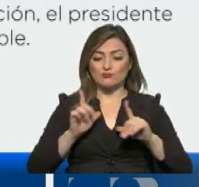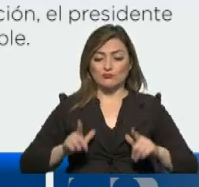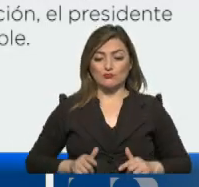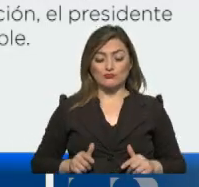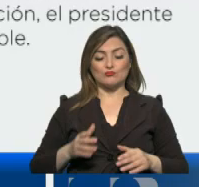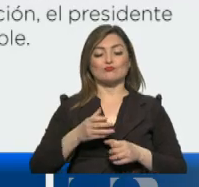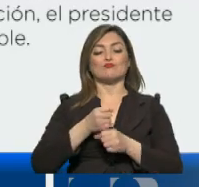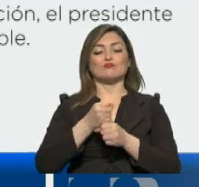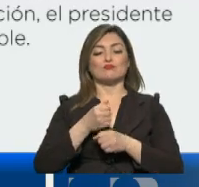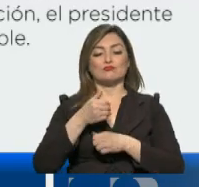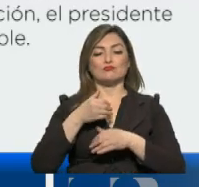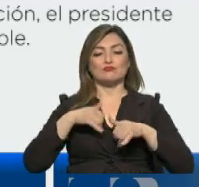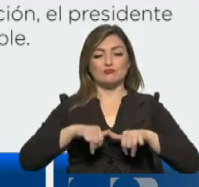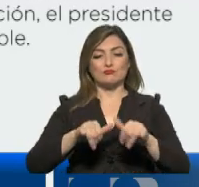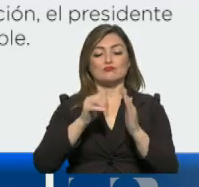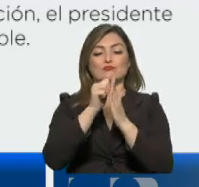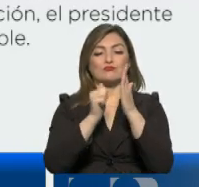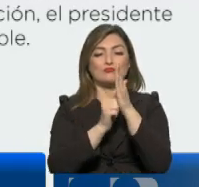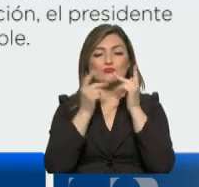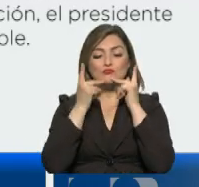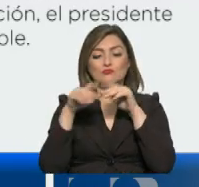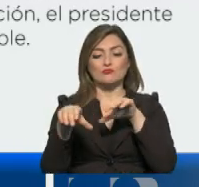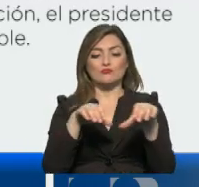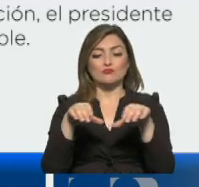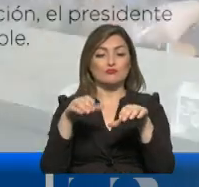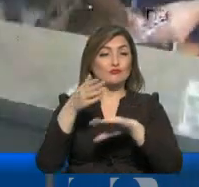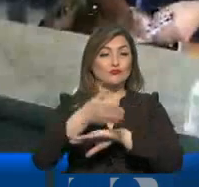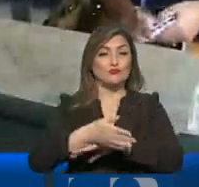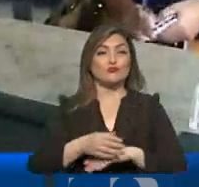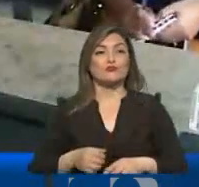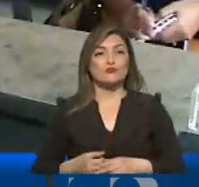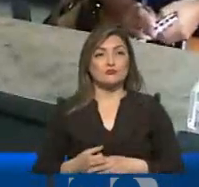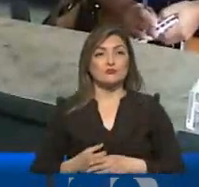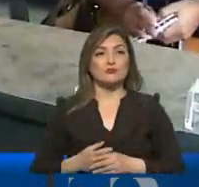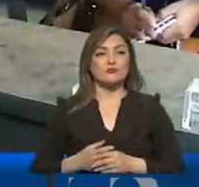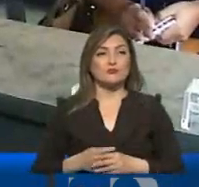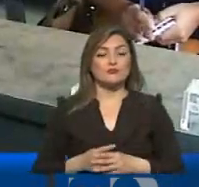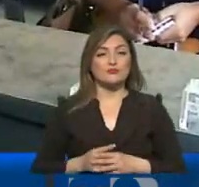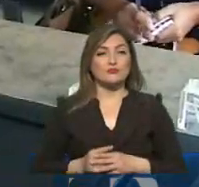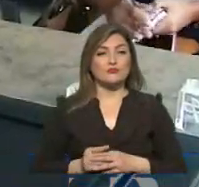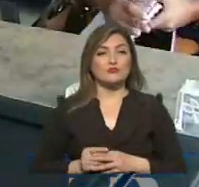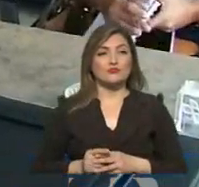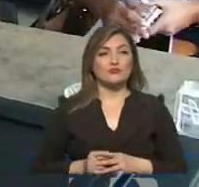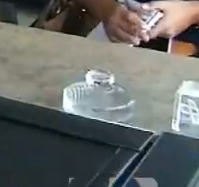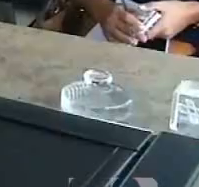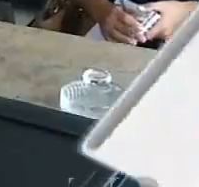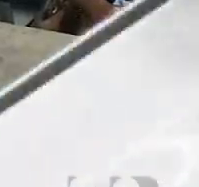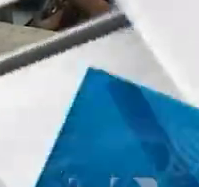Lasso retomará su agenda pública de actividades lo antes posible. Joana Ramos, 24 horas.